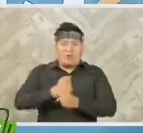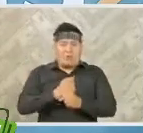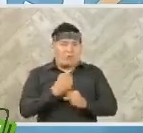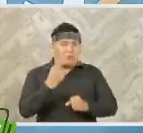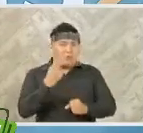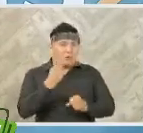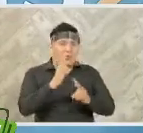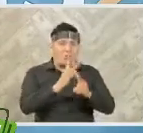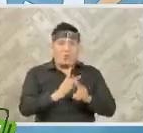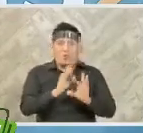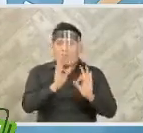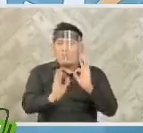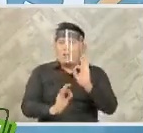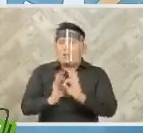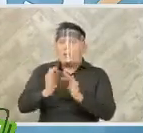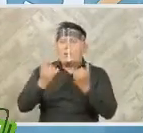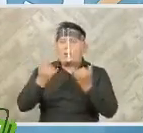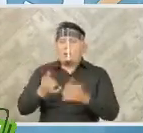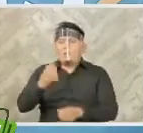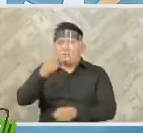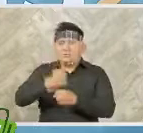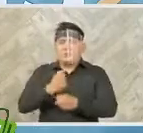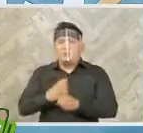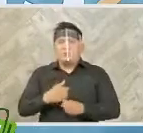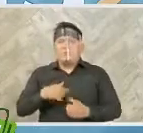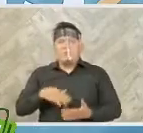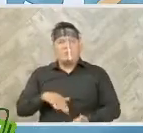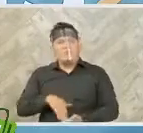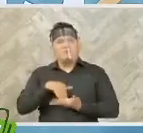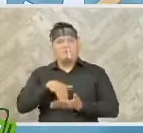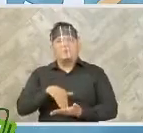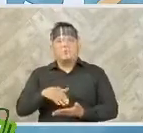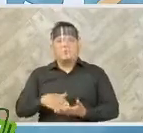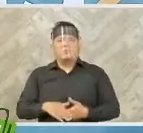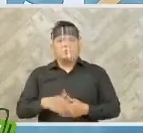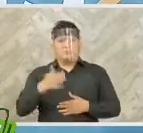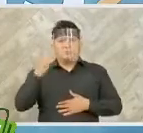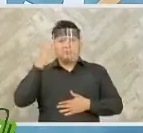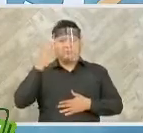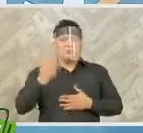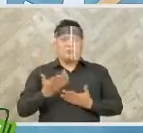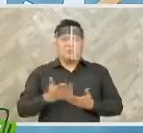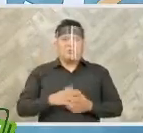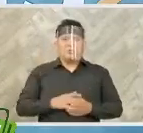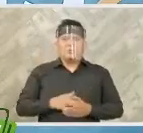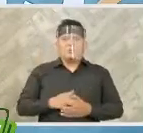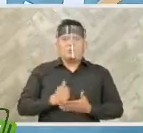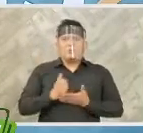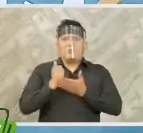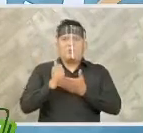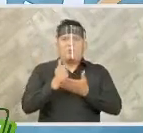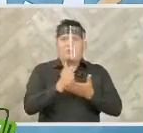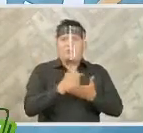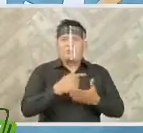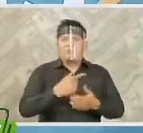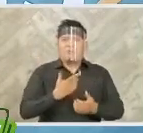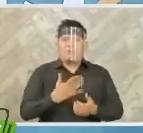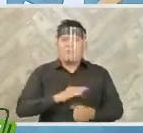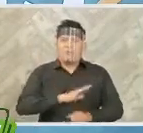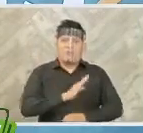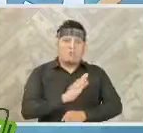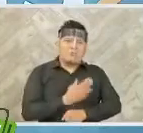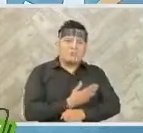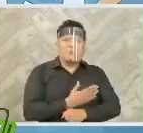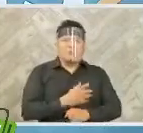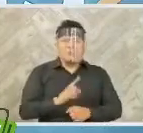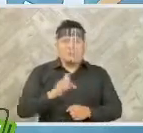En este trabajo podemos decir que se fortalecieron como tal la fuerza pública en cuanto a